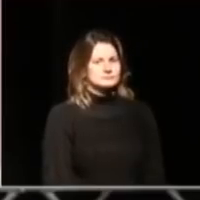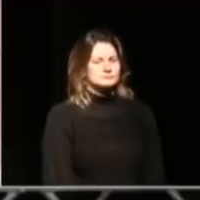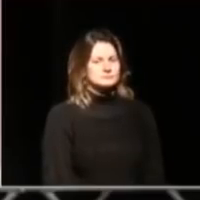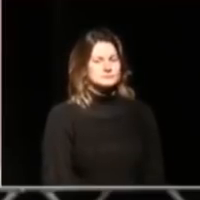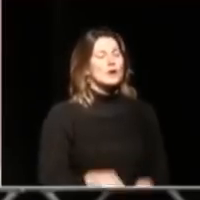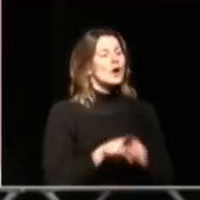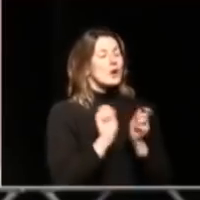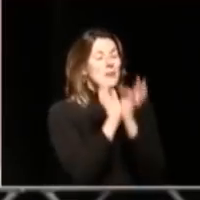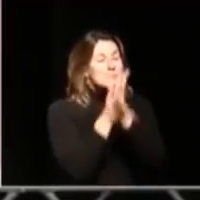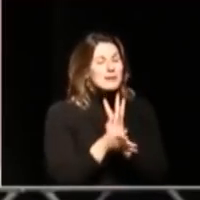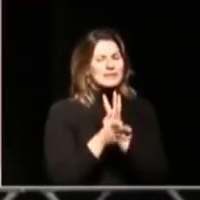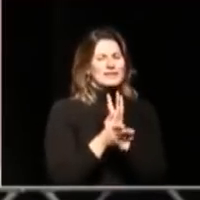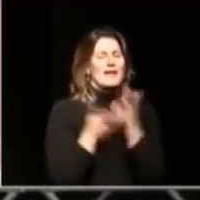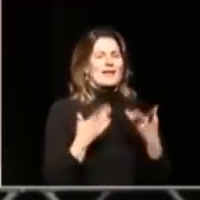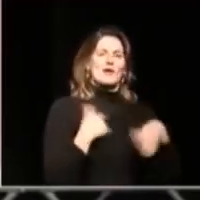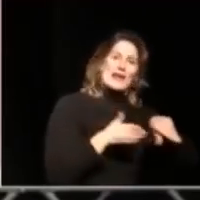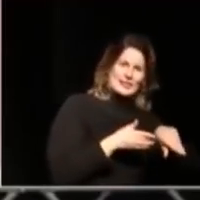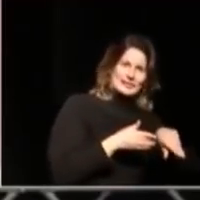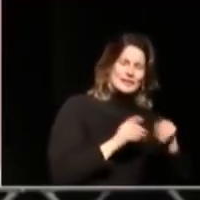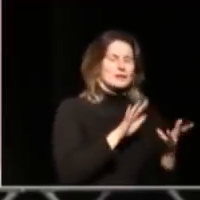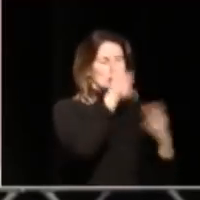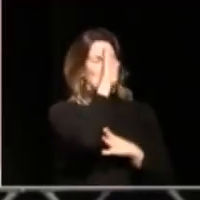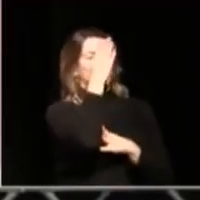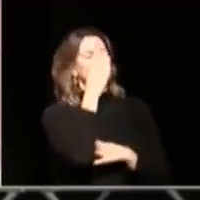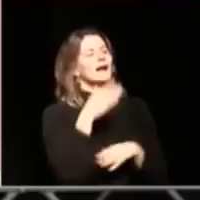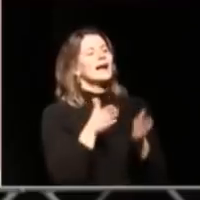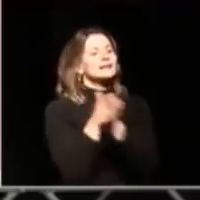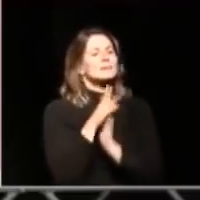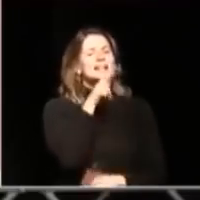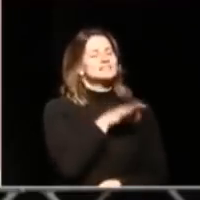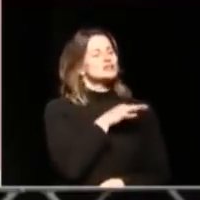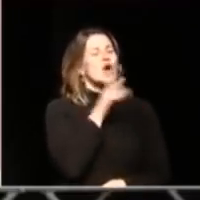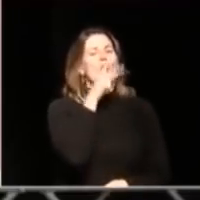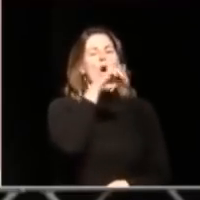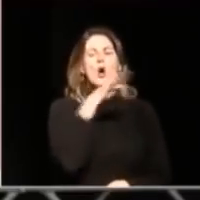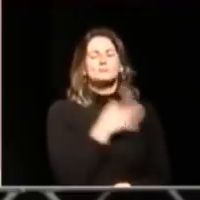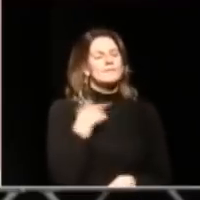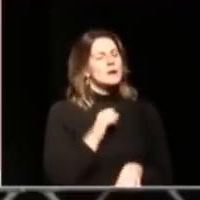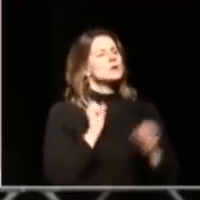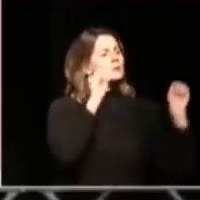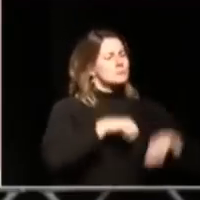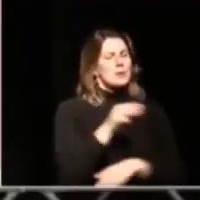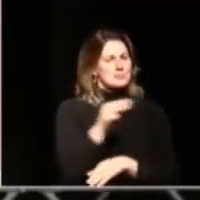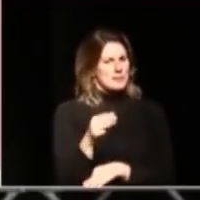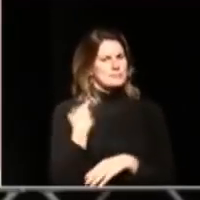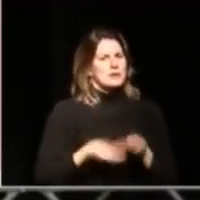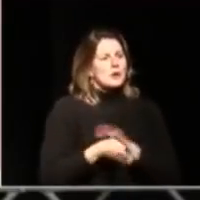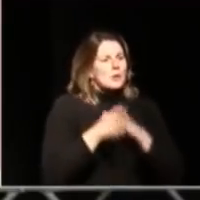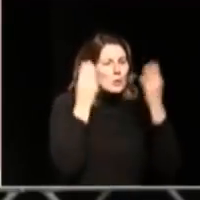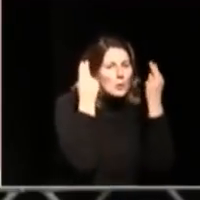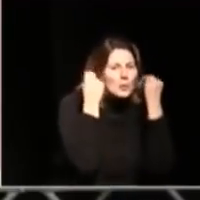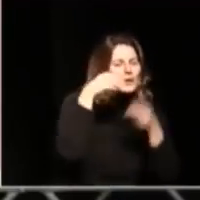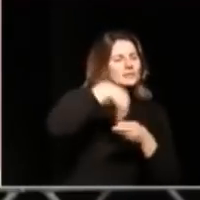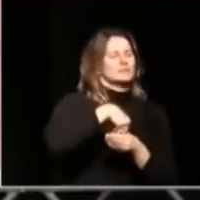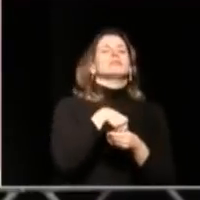Como el PDK se ha hecho de izquierdas, por eso el camarada Homs prefirió pactar con el Partido Popular que siguiera a Ana Pastor en la mesa